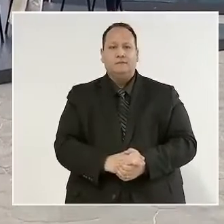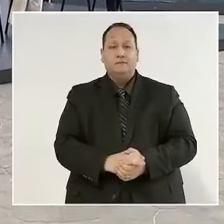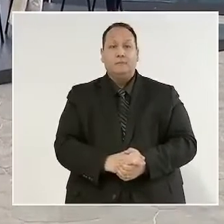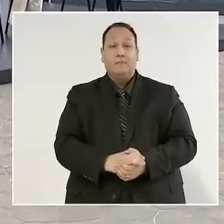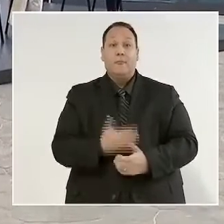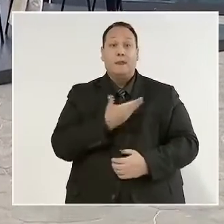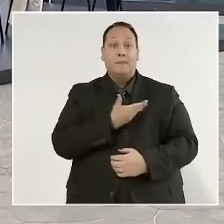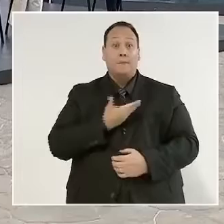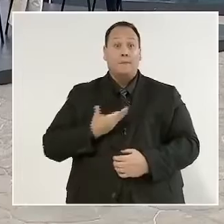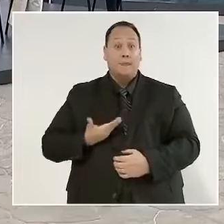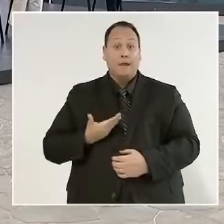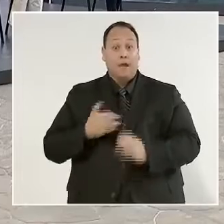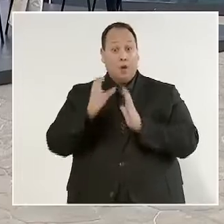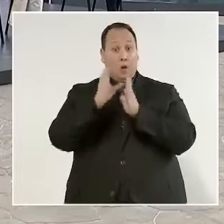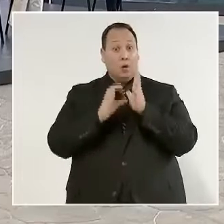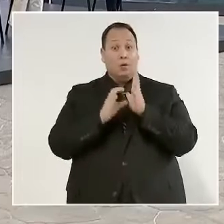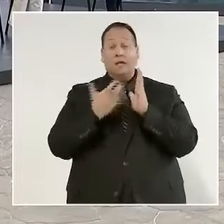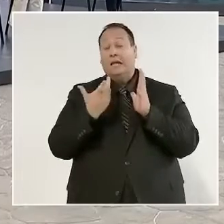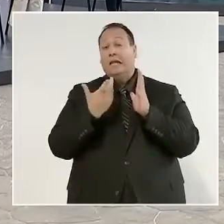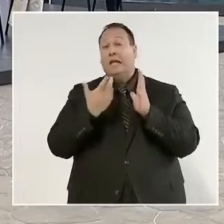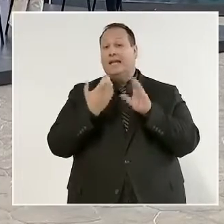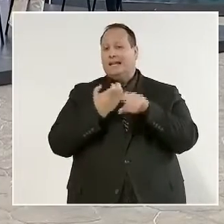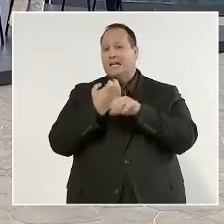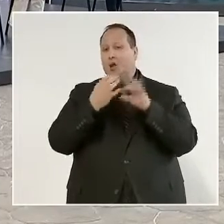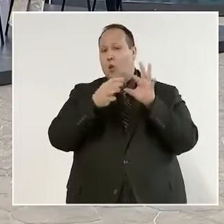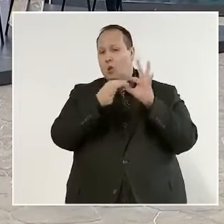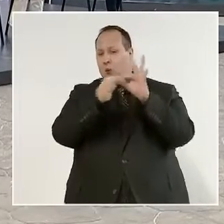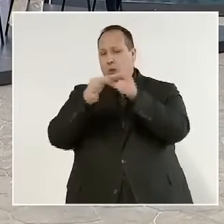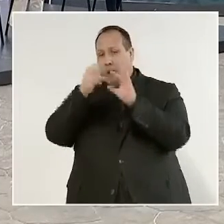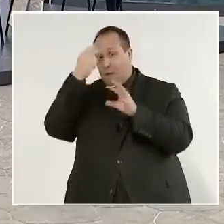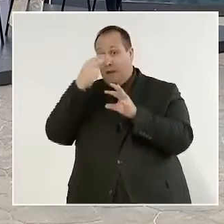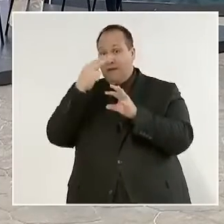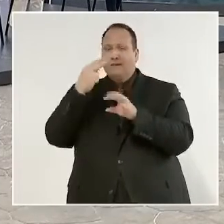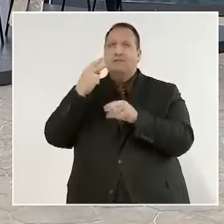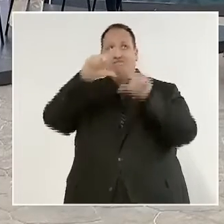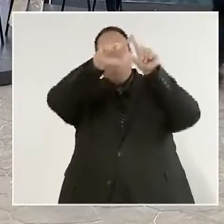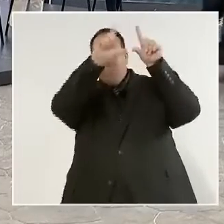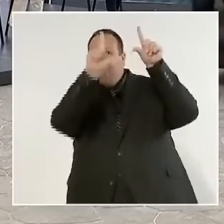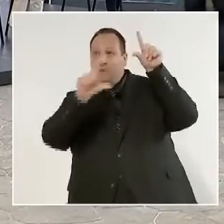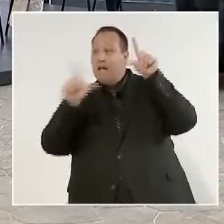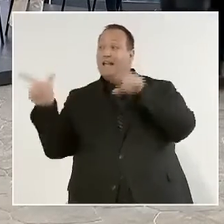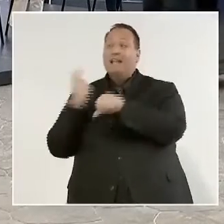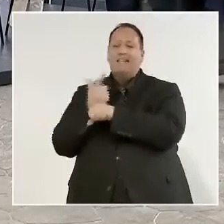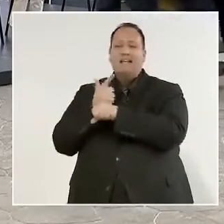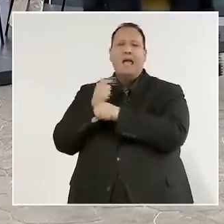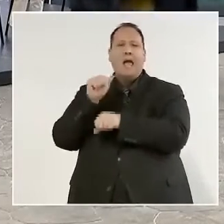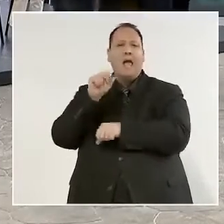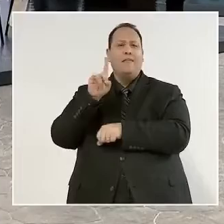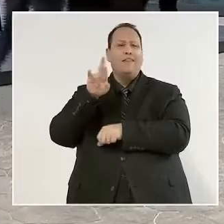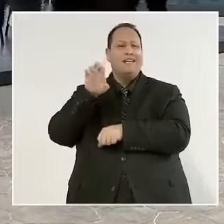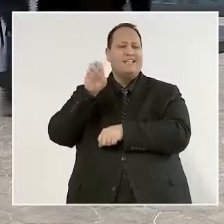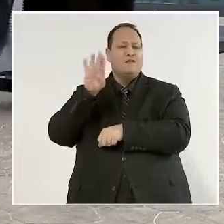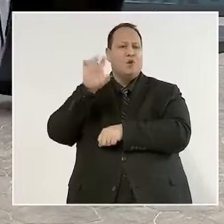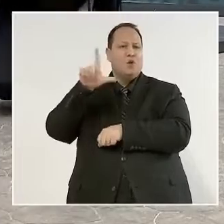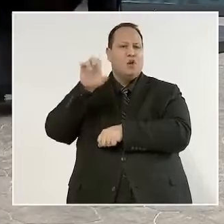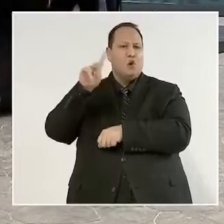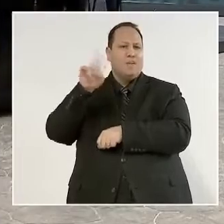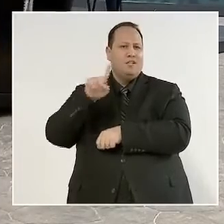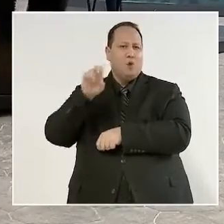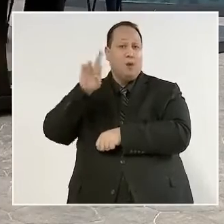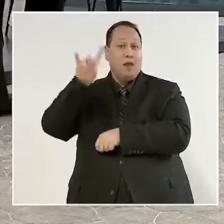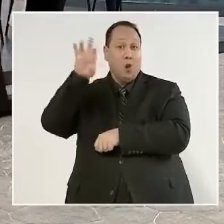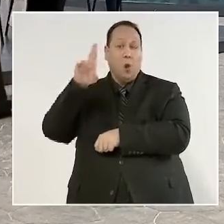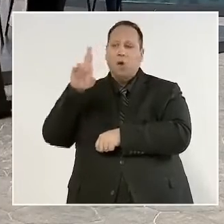Pedimos al presidente constitucional de los Estados Unidos Mexicanos, licenciado Andrés Manuel López Obrador, plasme su